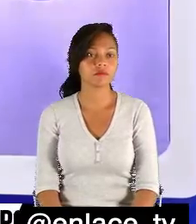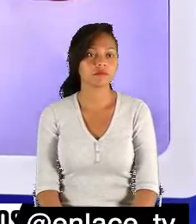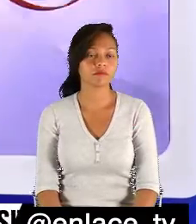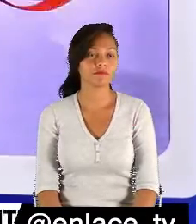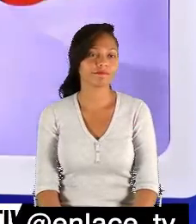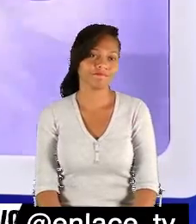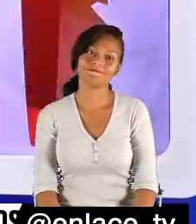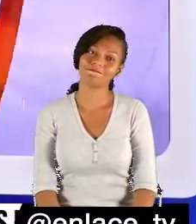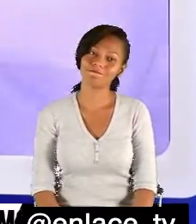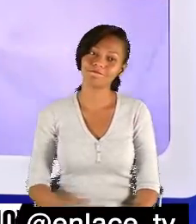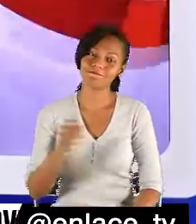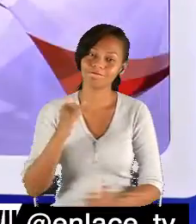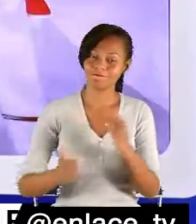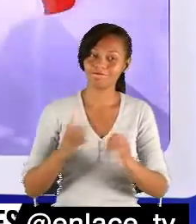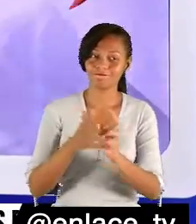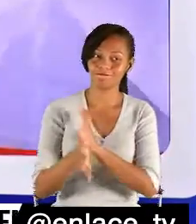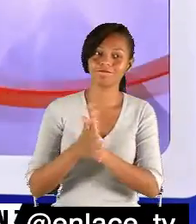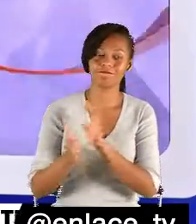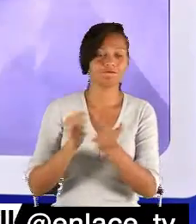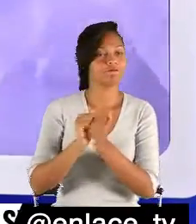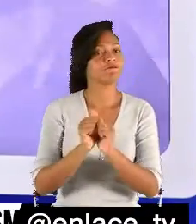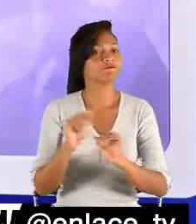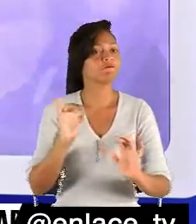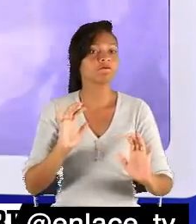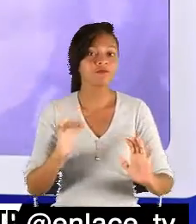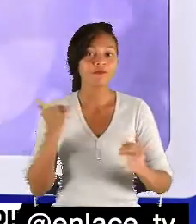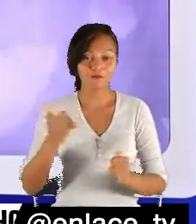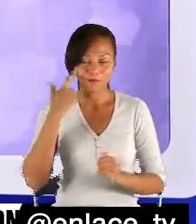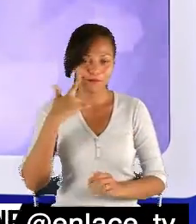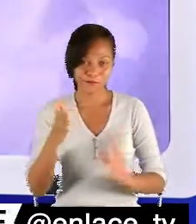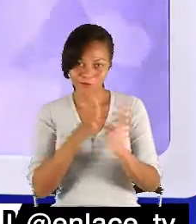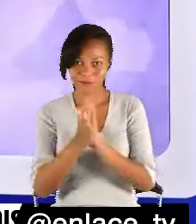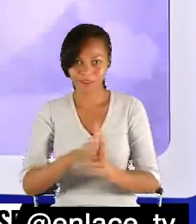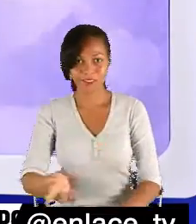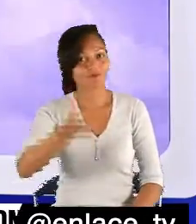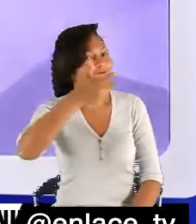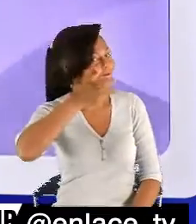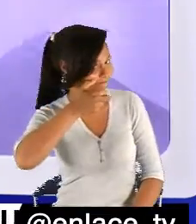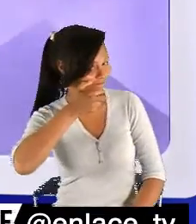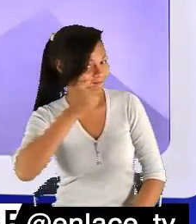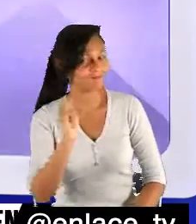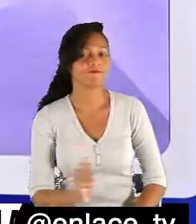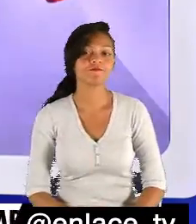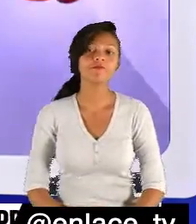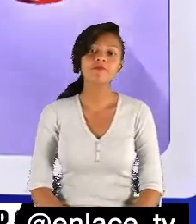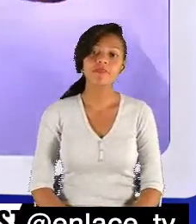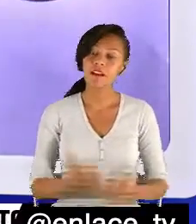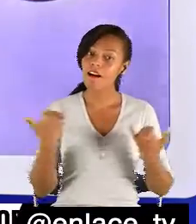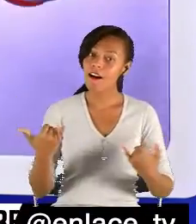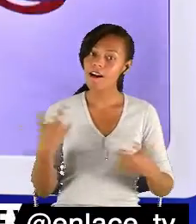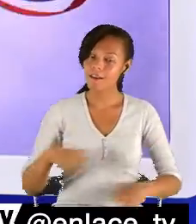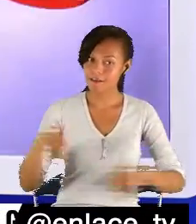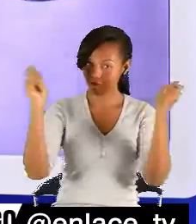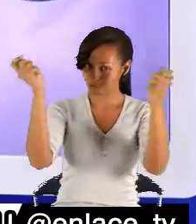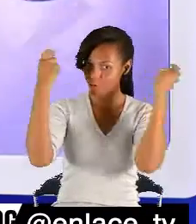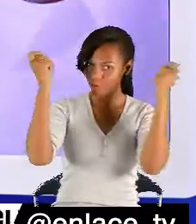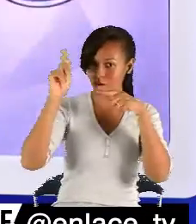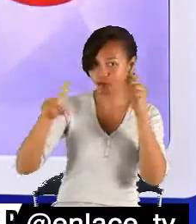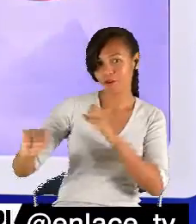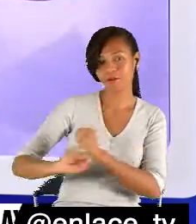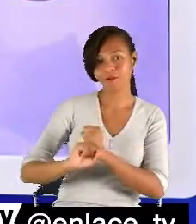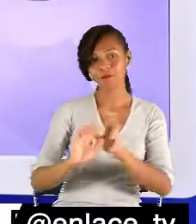finalizan los deportes por la presente emisión ya bienestar a narváez con lo mejor en la mira es el momento para nuestros patrocinadores